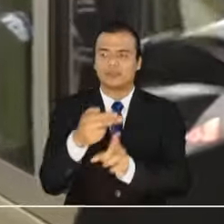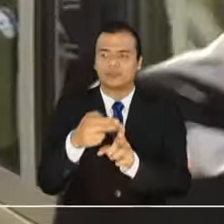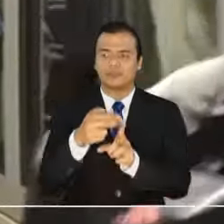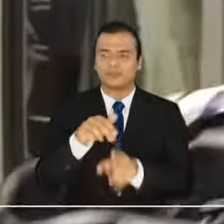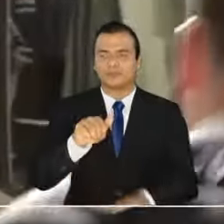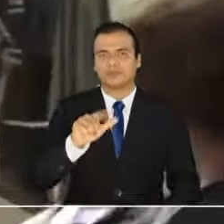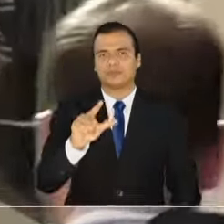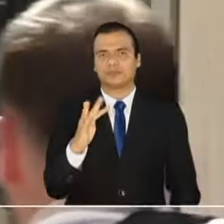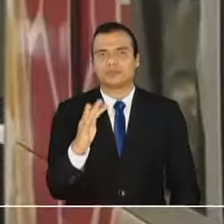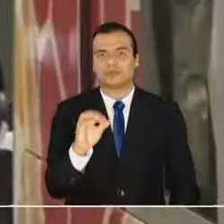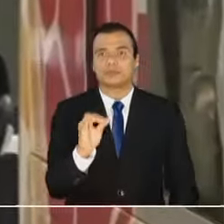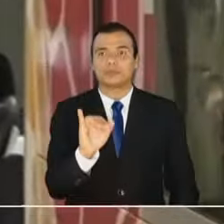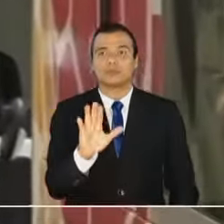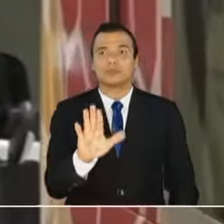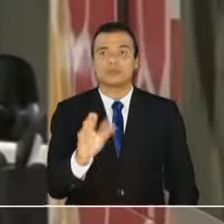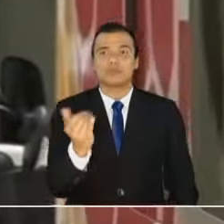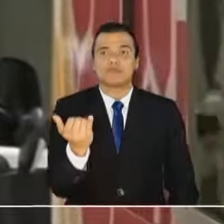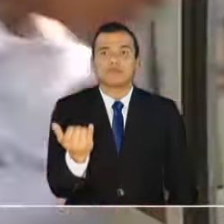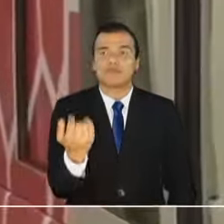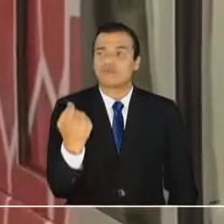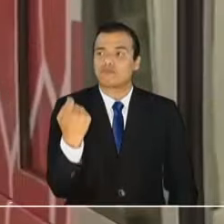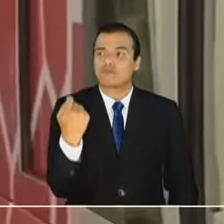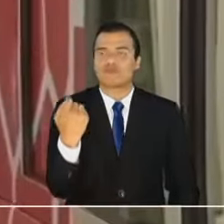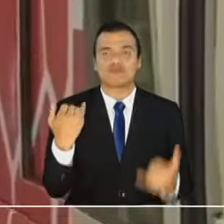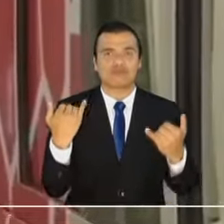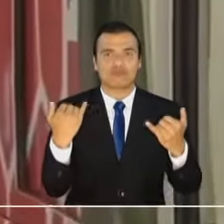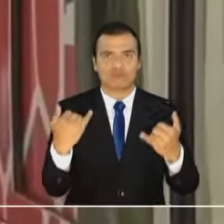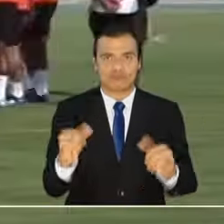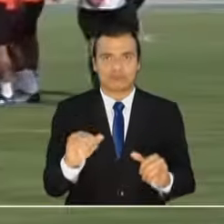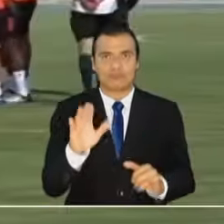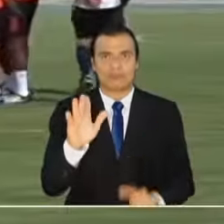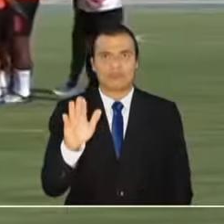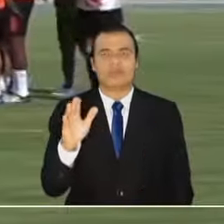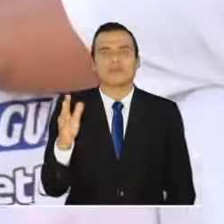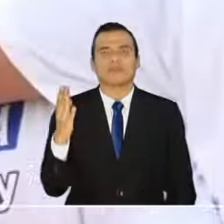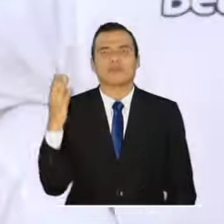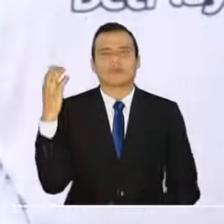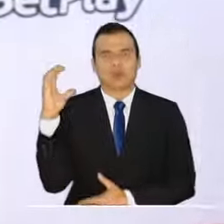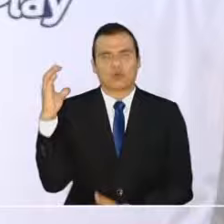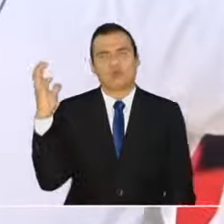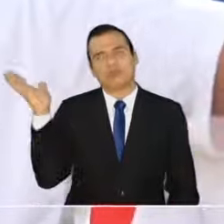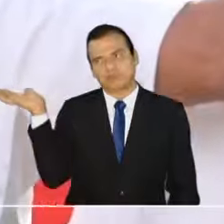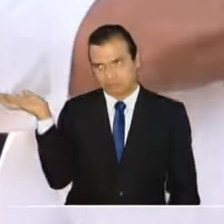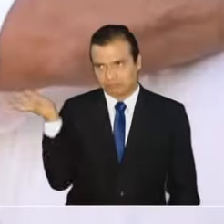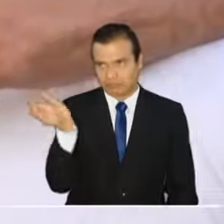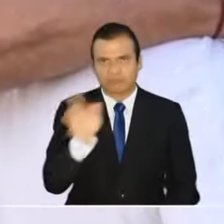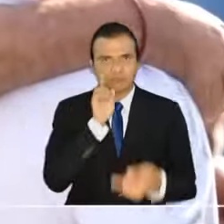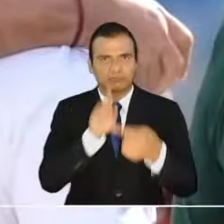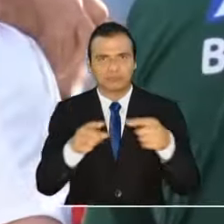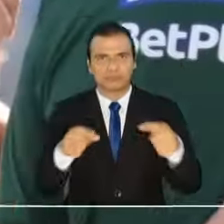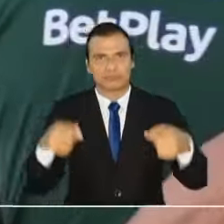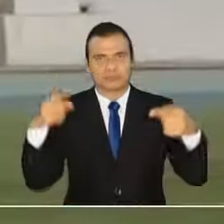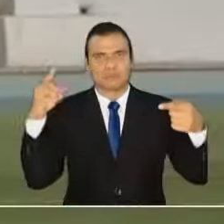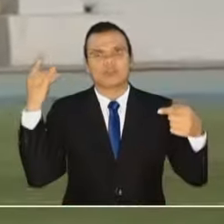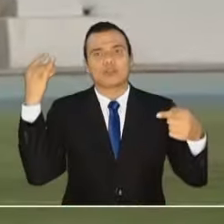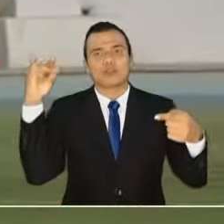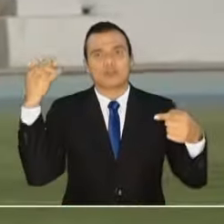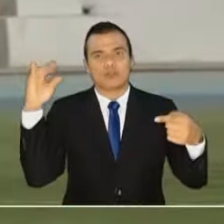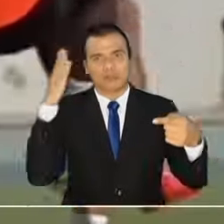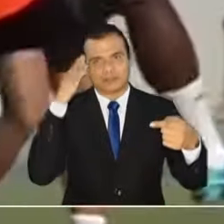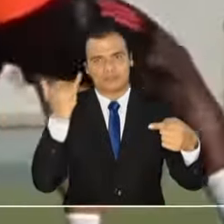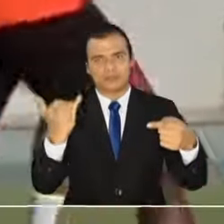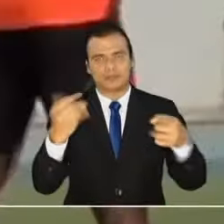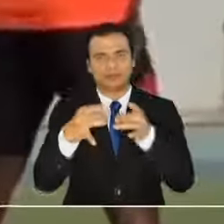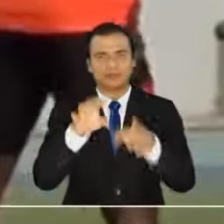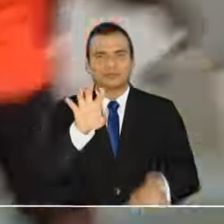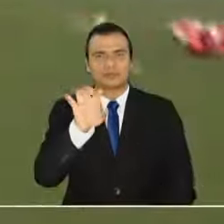Colombia tras su llegada desde Cochabamba para enfrentar a Bolivia por la novena fecha de las eliminatorias. Hay buen ambiente y se busca llevarse